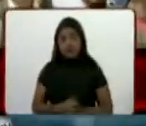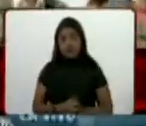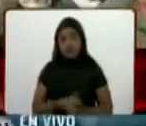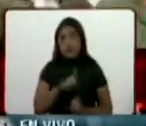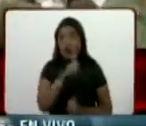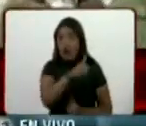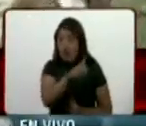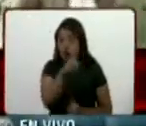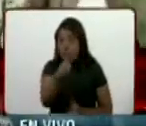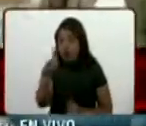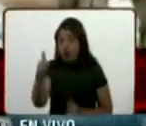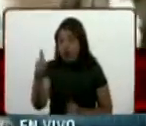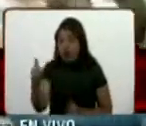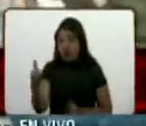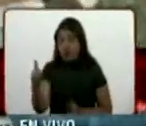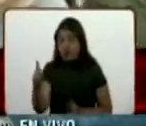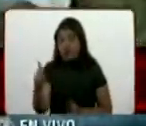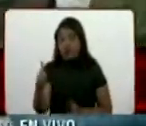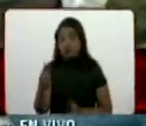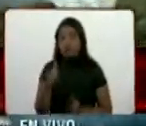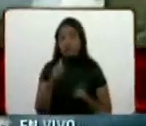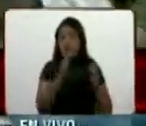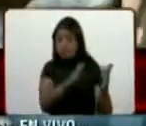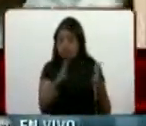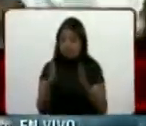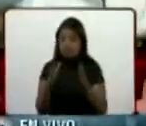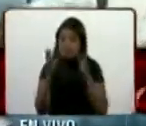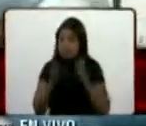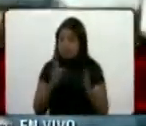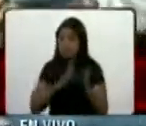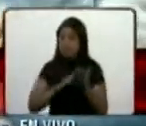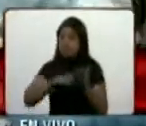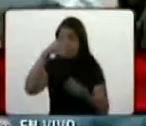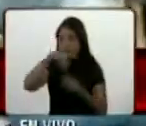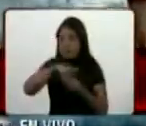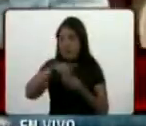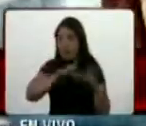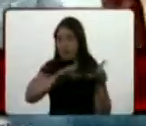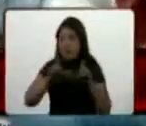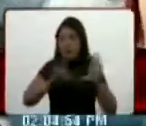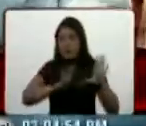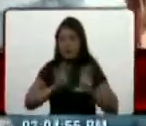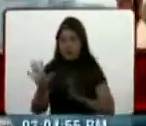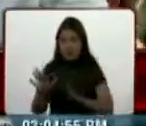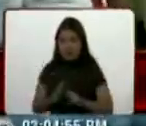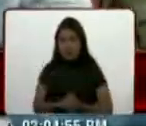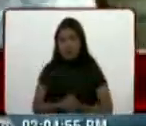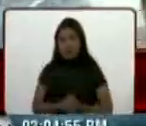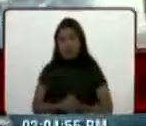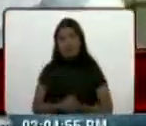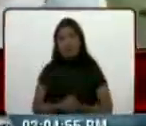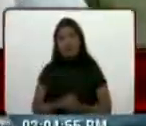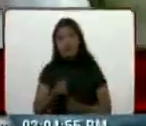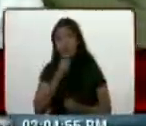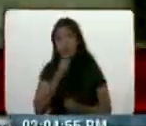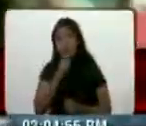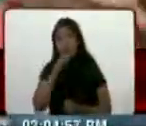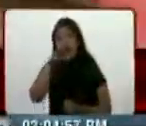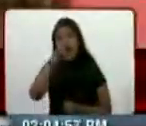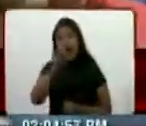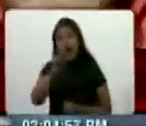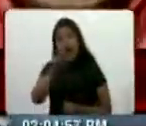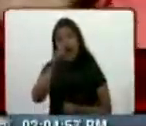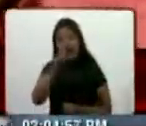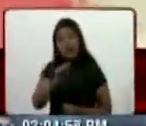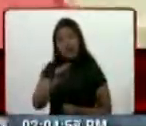estos mecanismos para garantizar el voto han sido ya establecidos. Ana Gabriela López también se encuentra en este